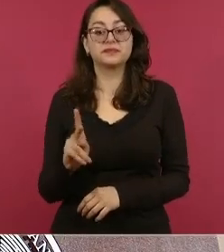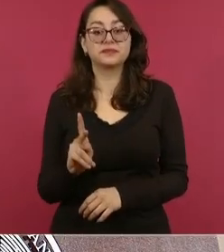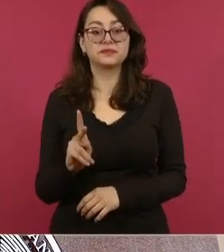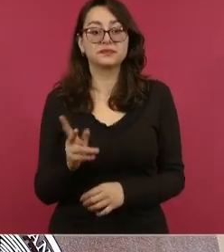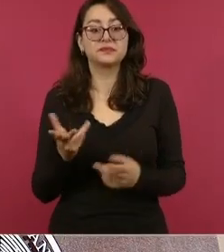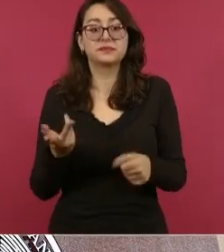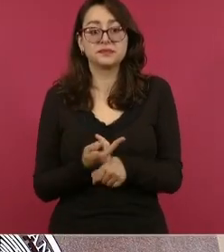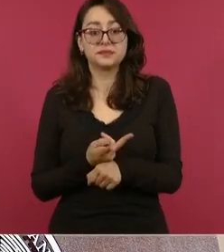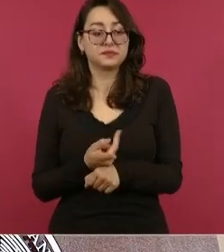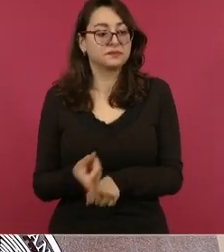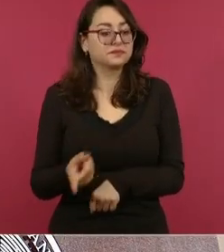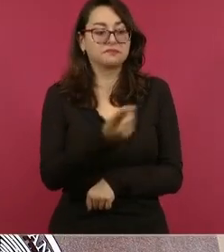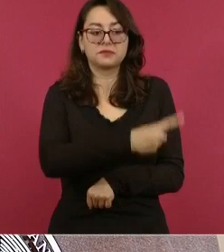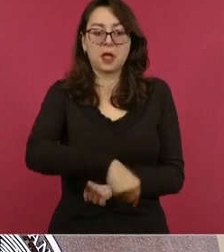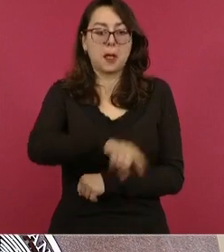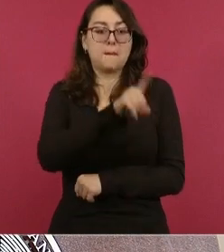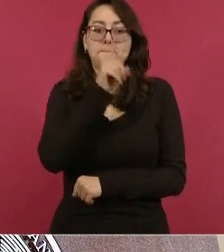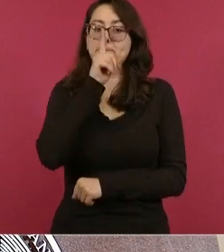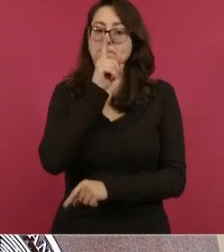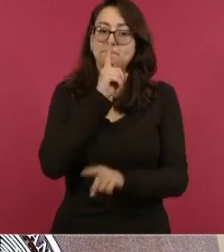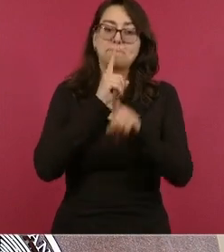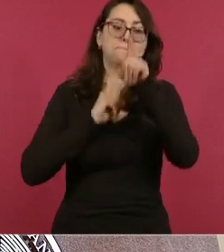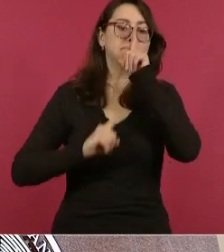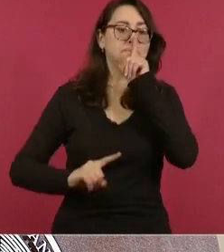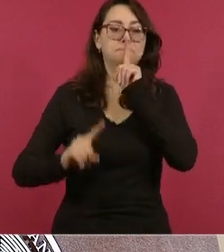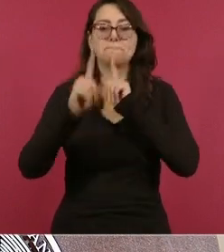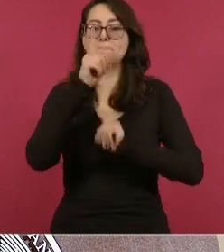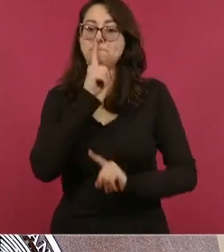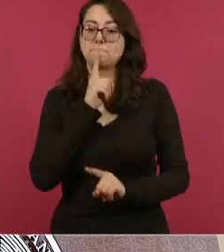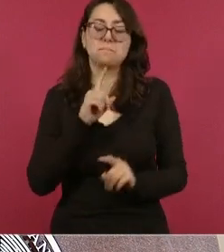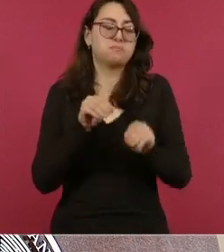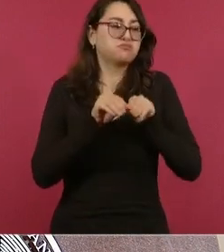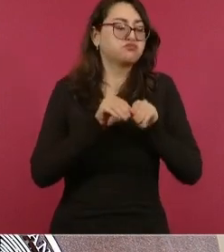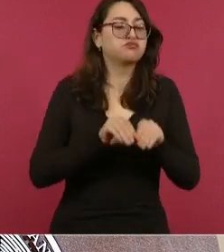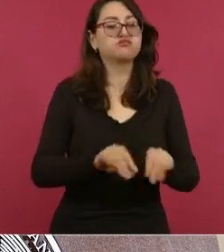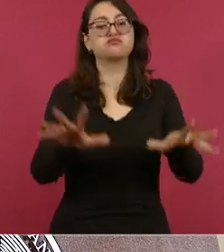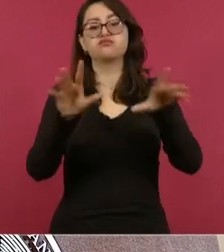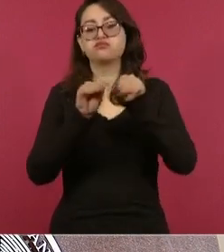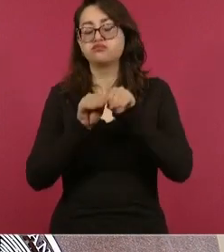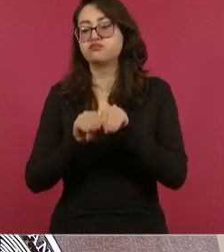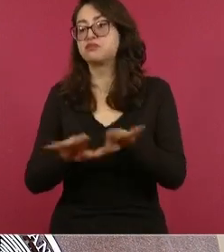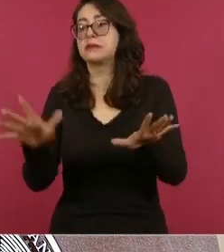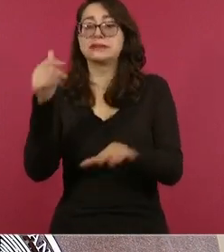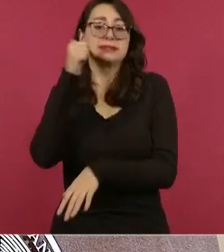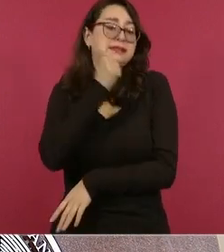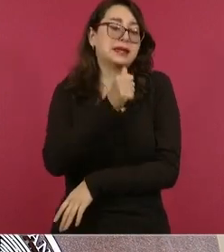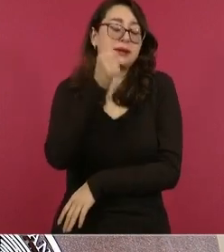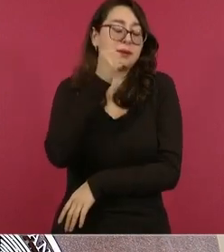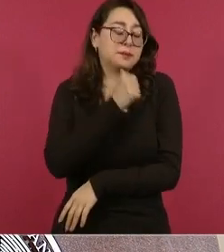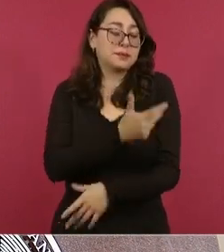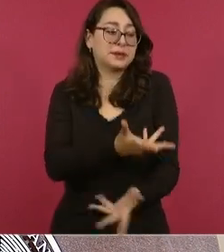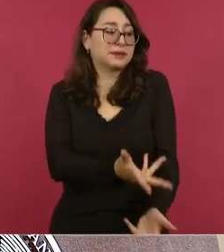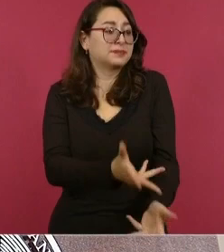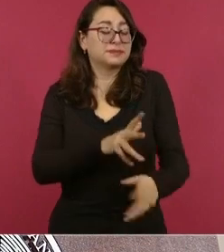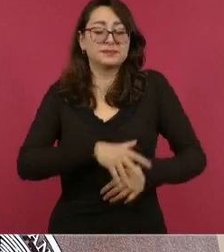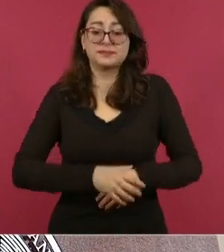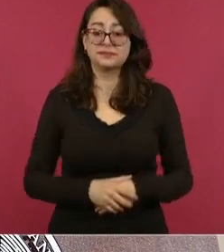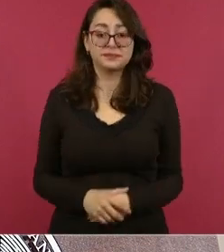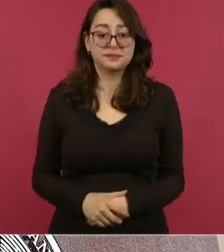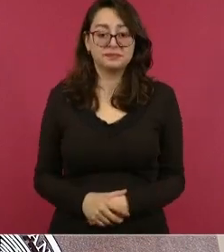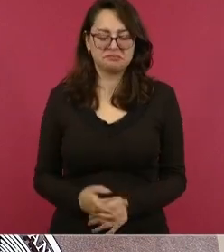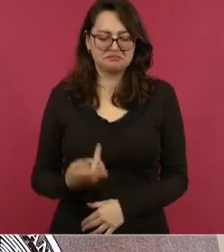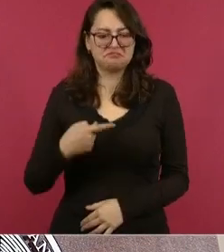que se difunden en redes sociales y en medios de comunicación nos dan la oportunidad de informar que esta aerolínea a cargo del